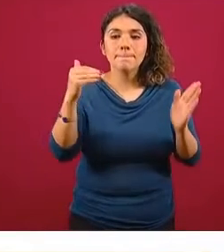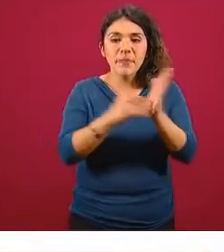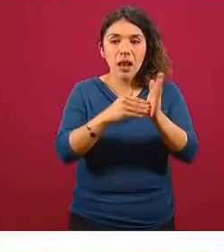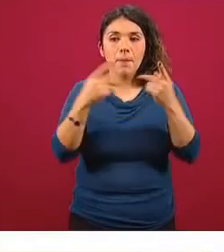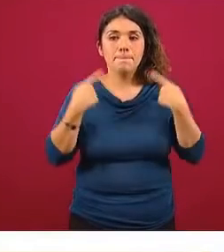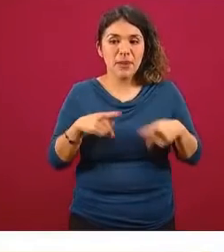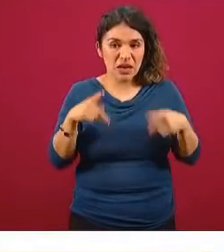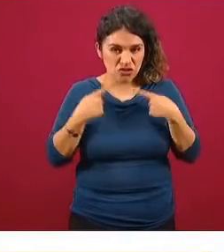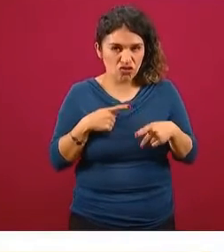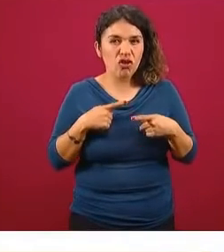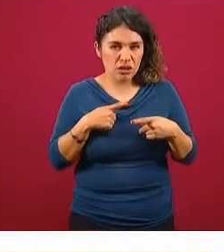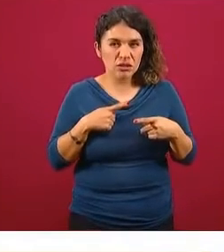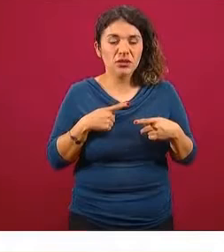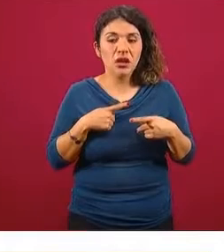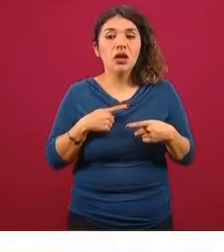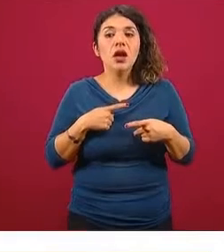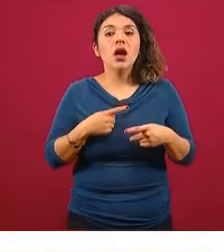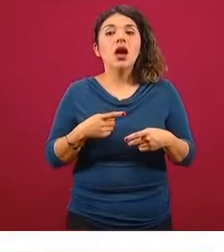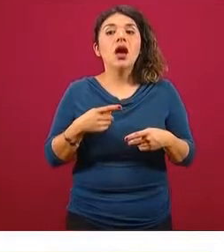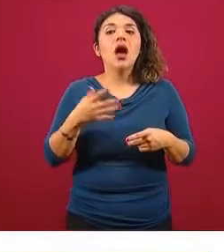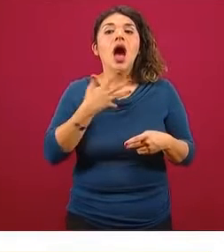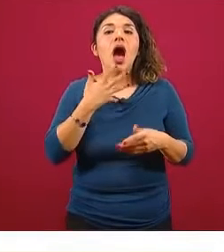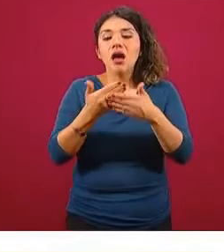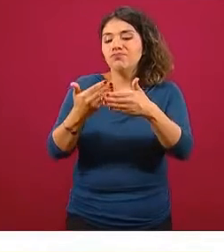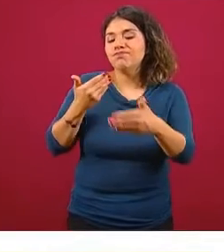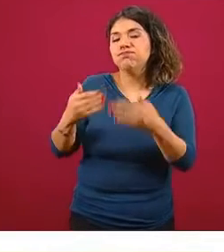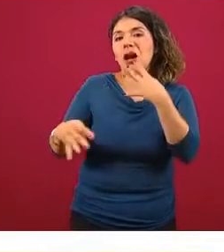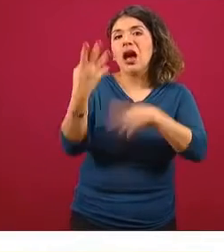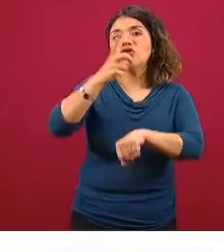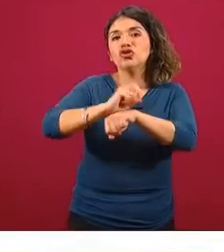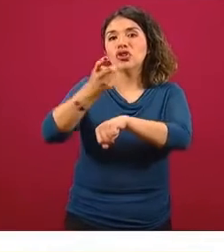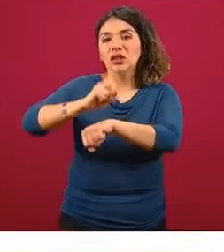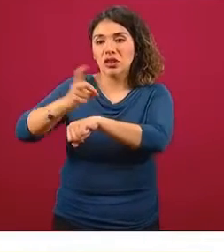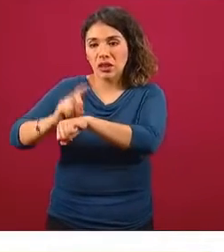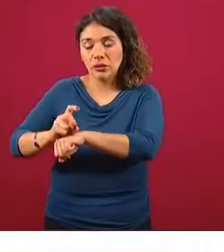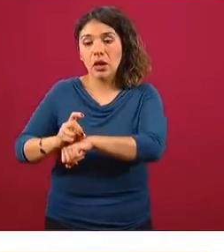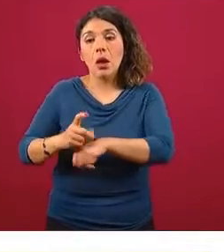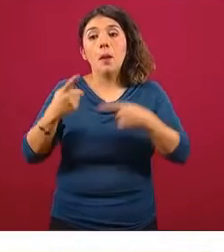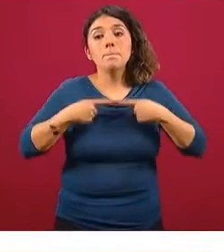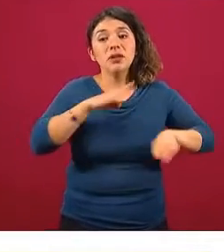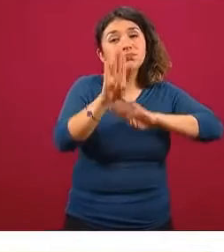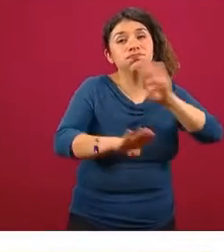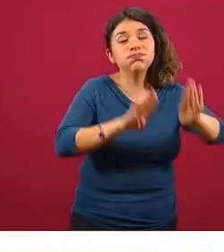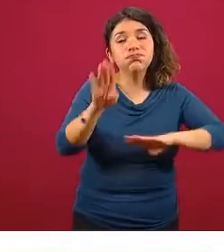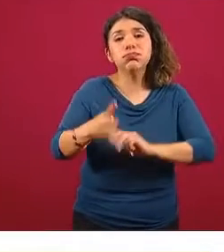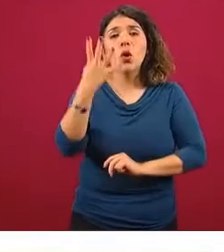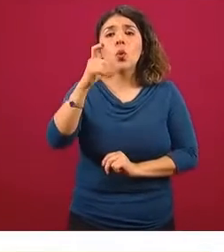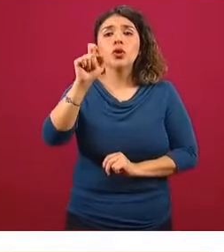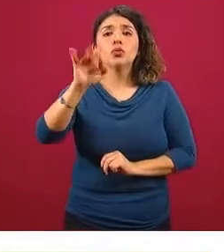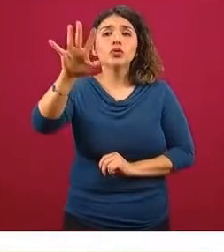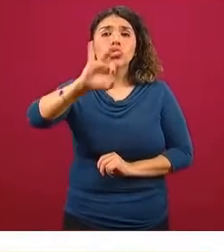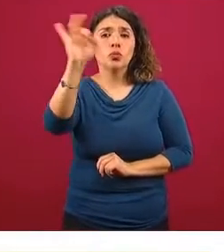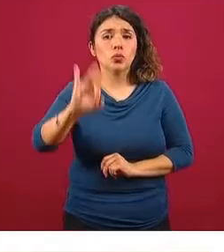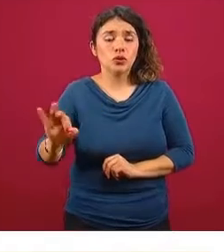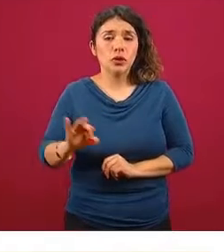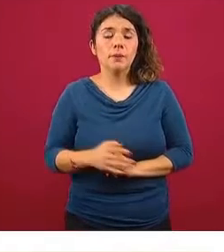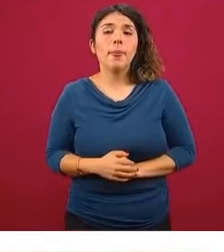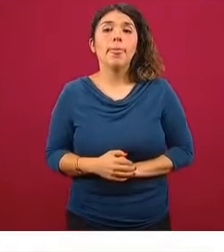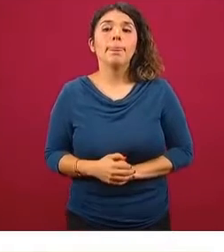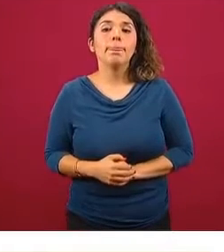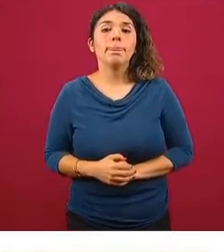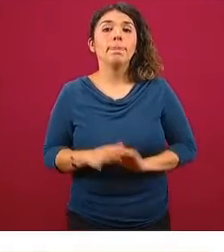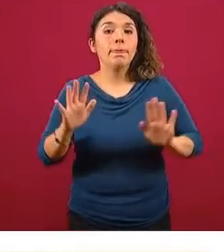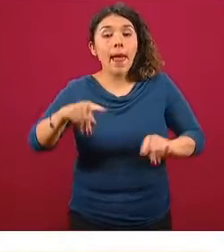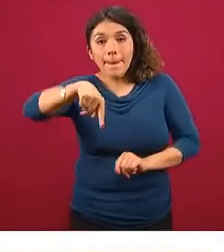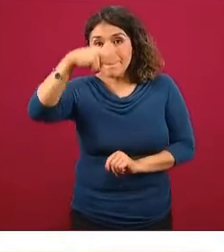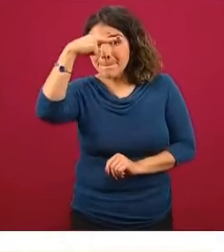2.690.000, redondeando el número, en los últimos 14 días, y la tasa de letalidad global es 4.5%. Entremos en materia